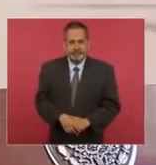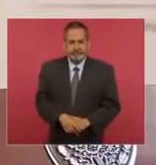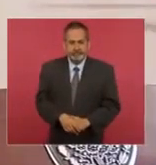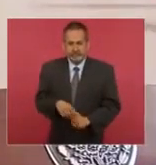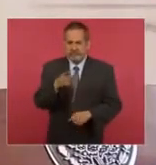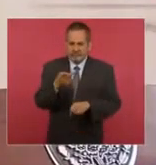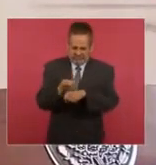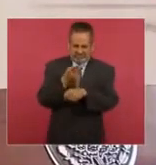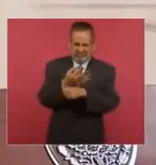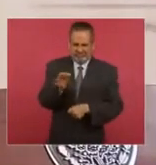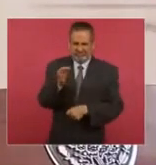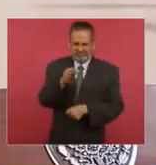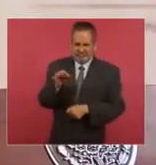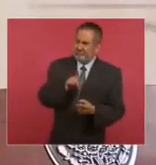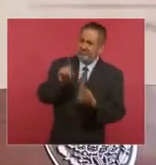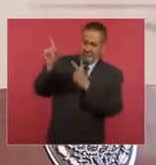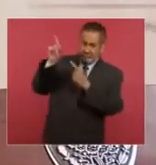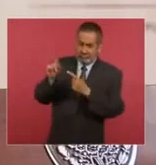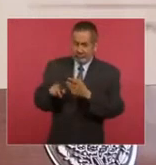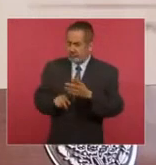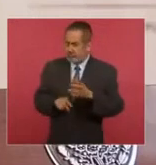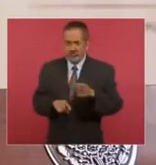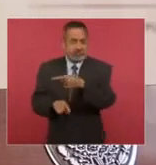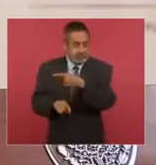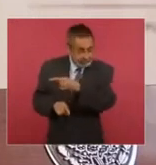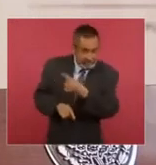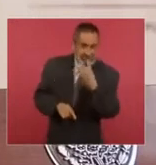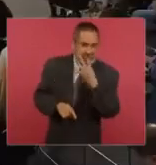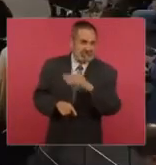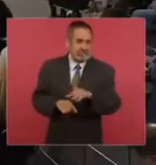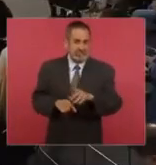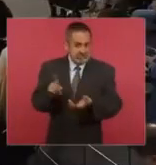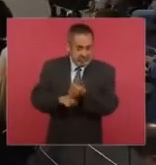es grosero porque